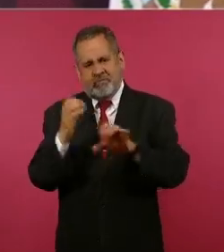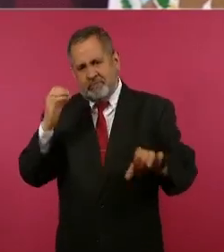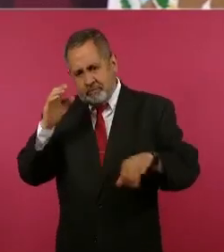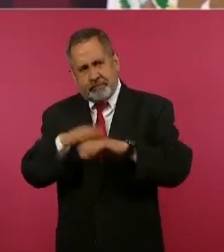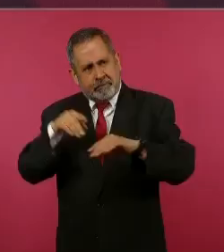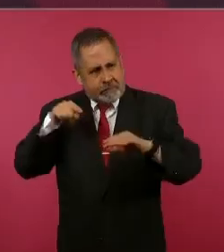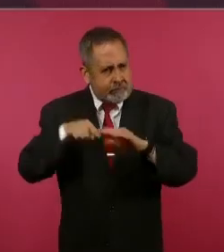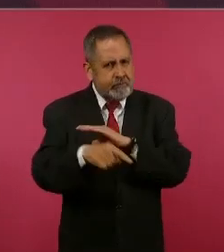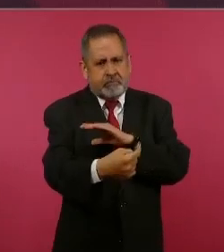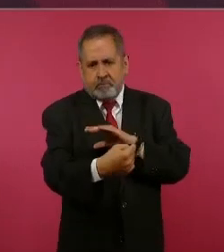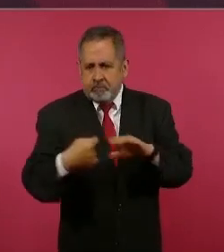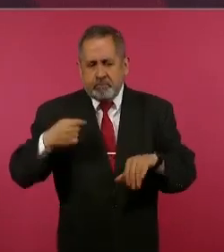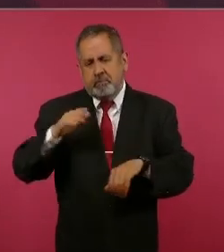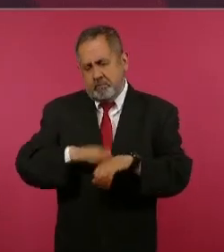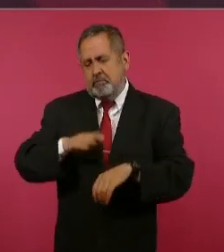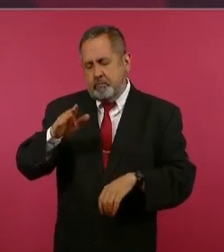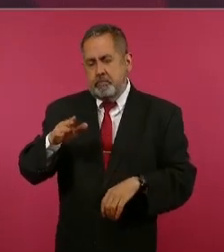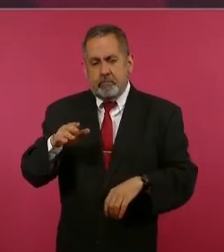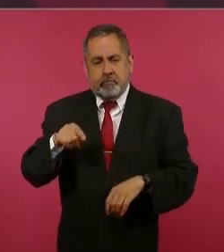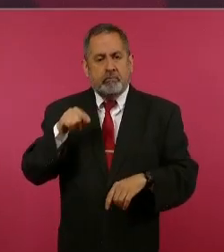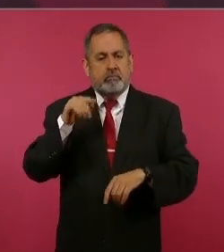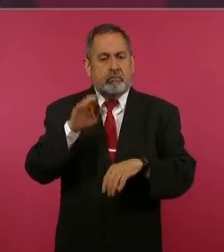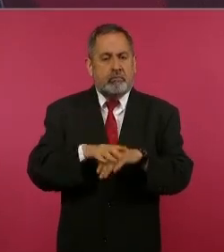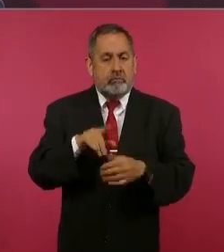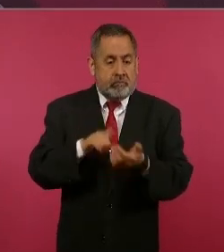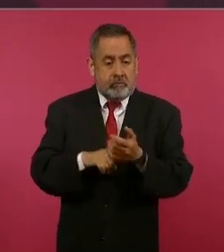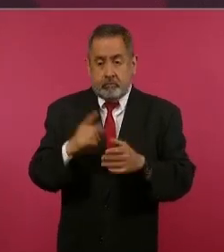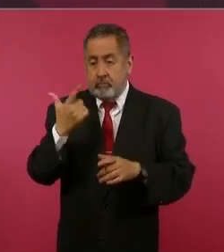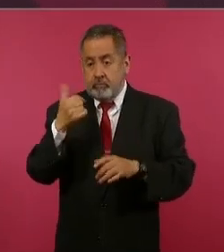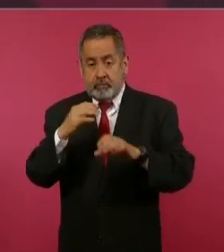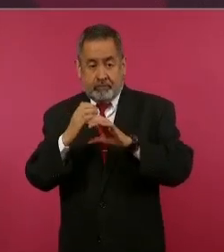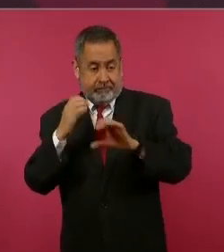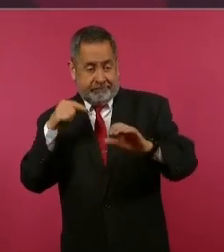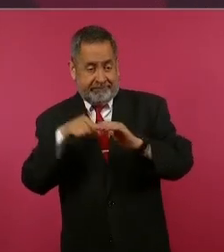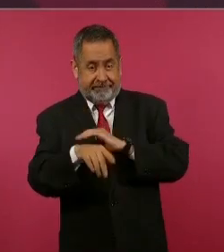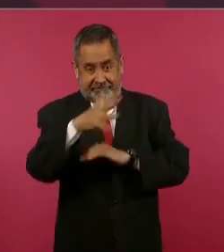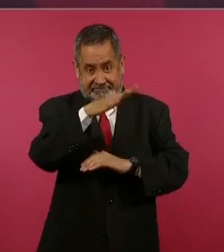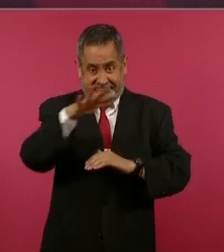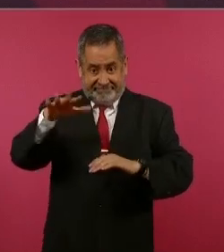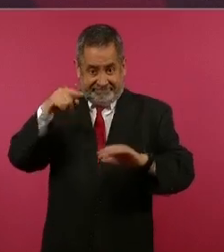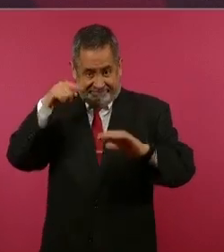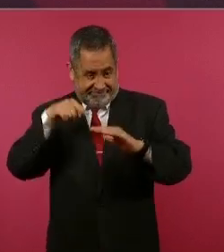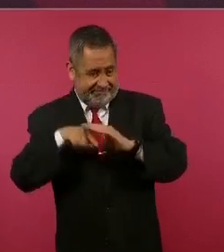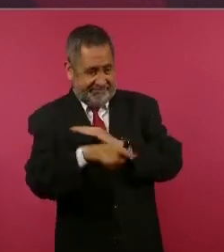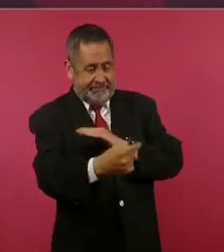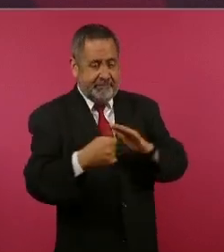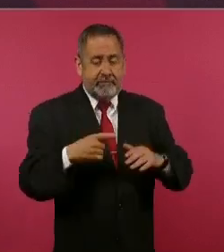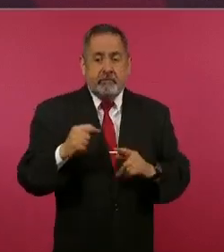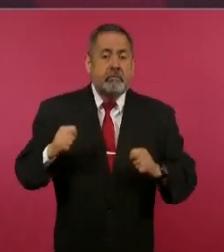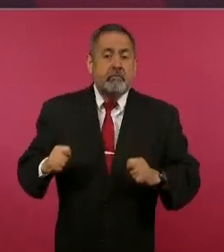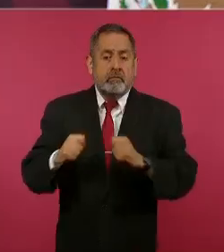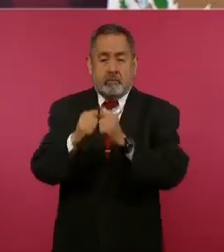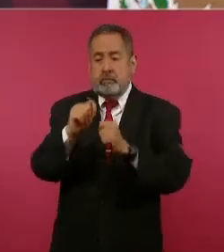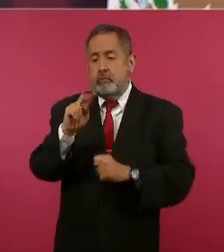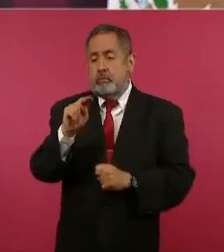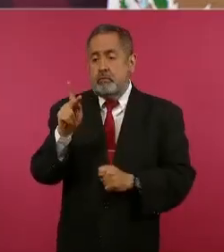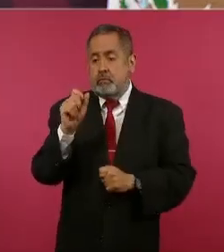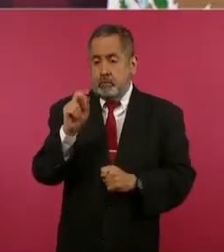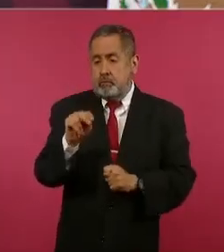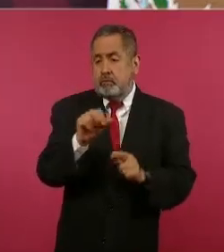Y el gasoducto marino también de Tuxpan